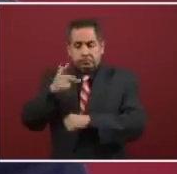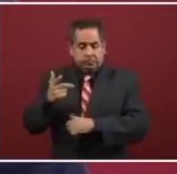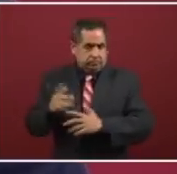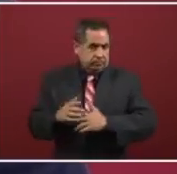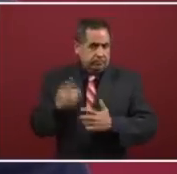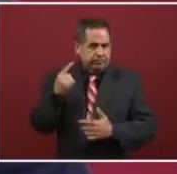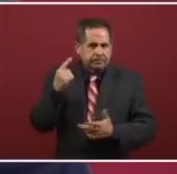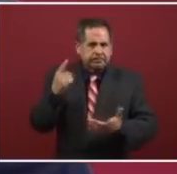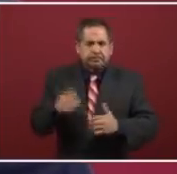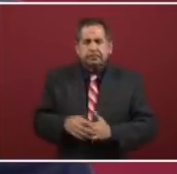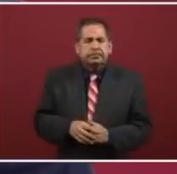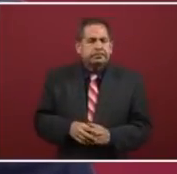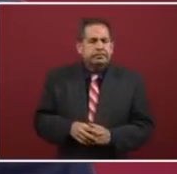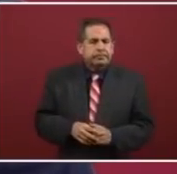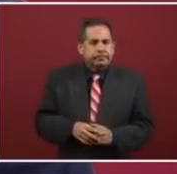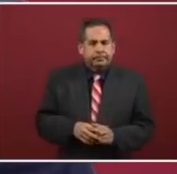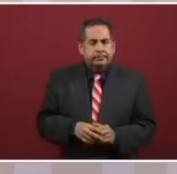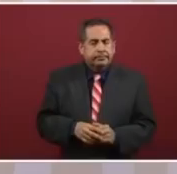para